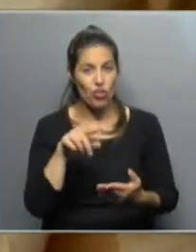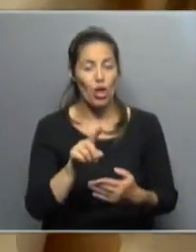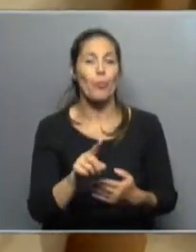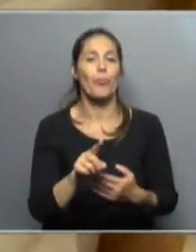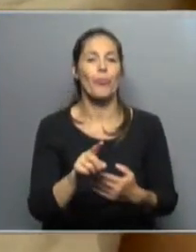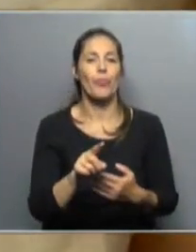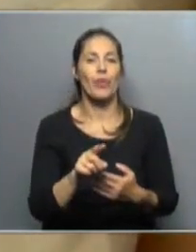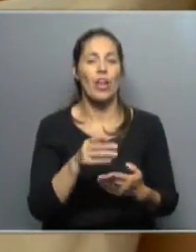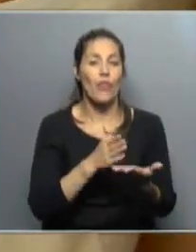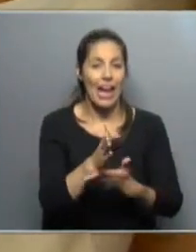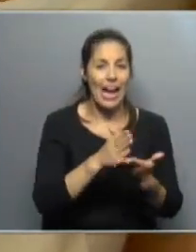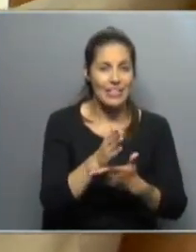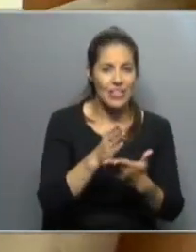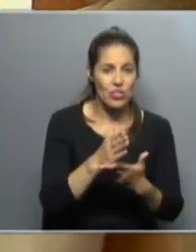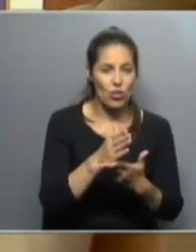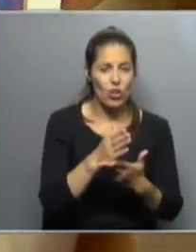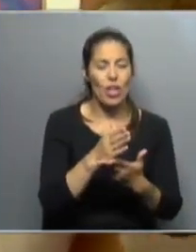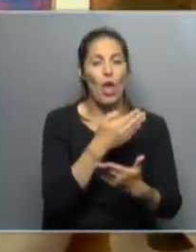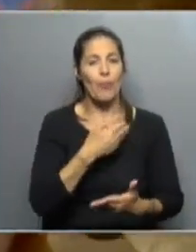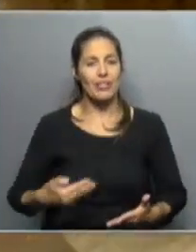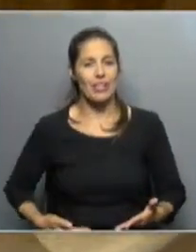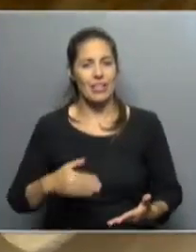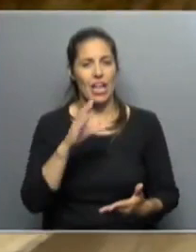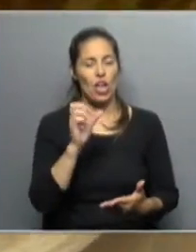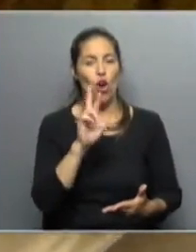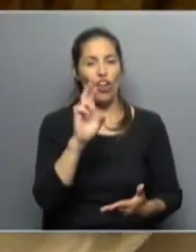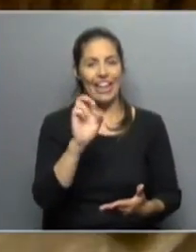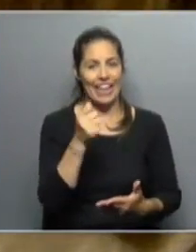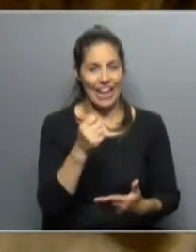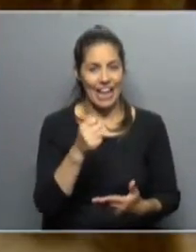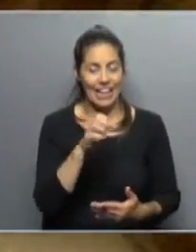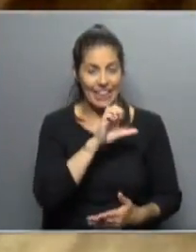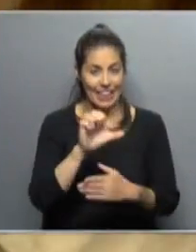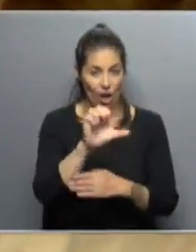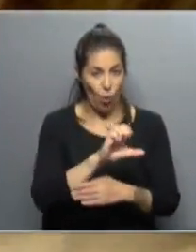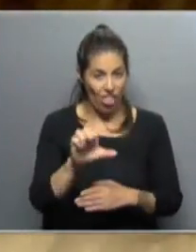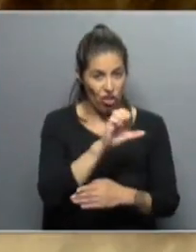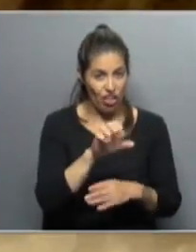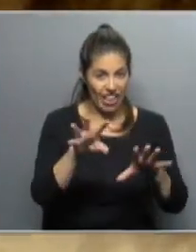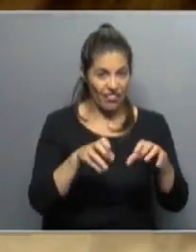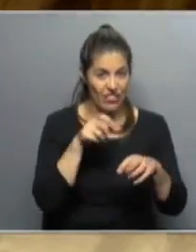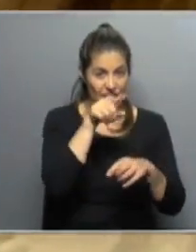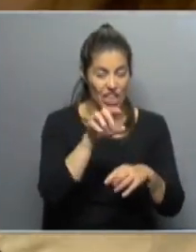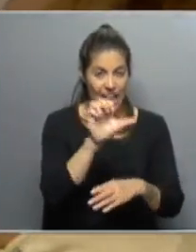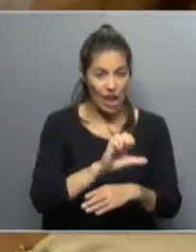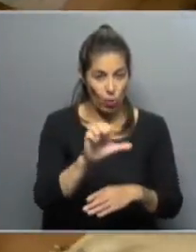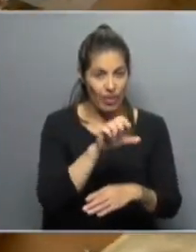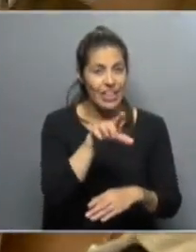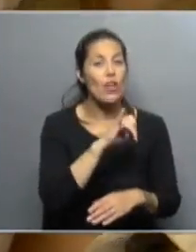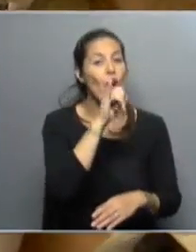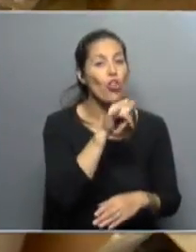fue asesor del presidente Javier Correa, de Ecuador, que vive allá. Y realmente le estaba comentando a